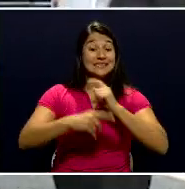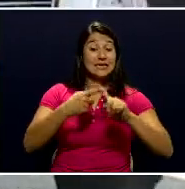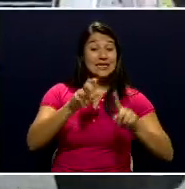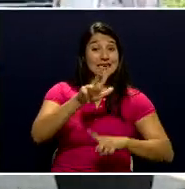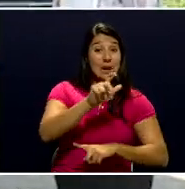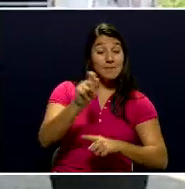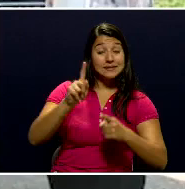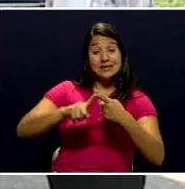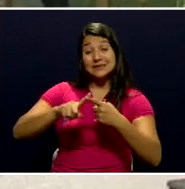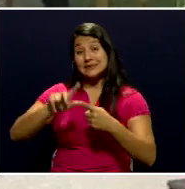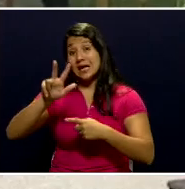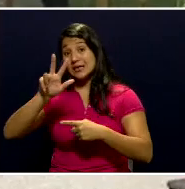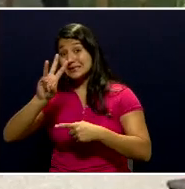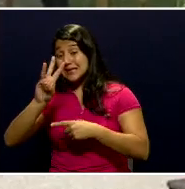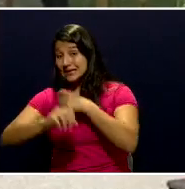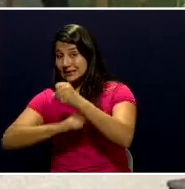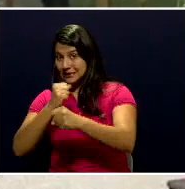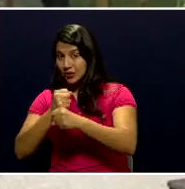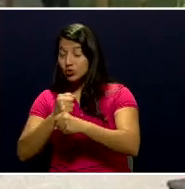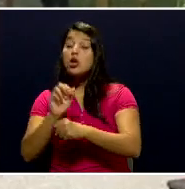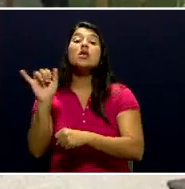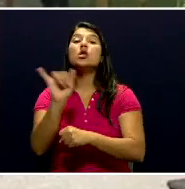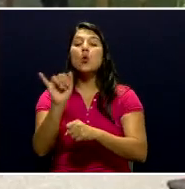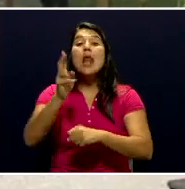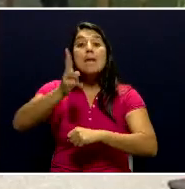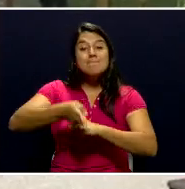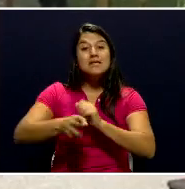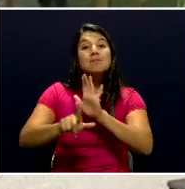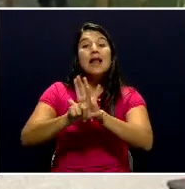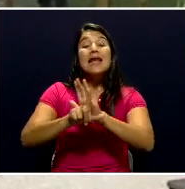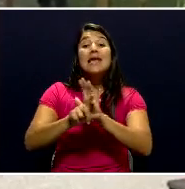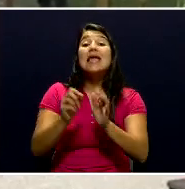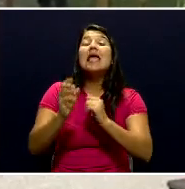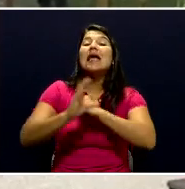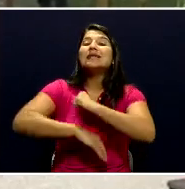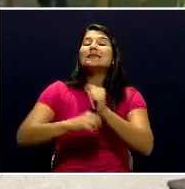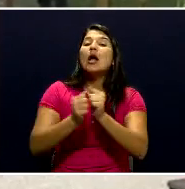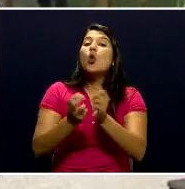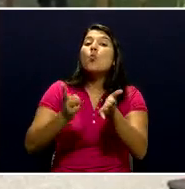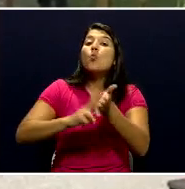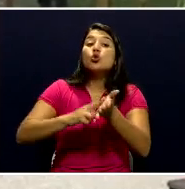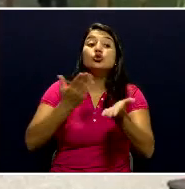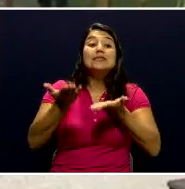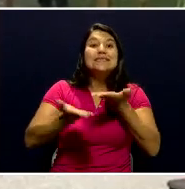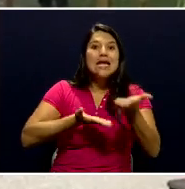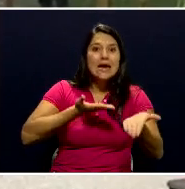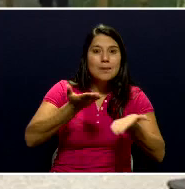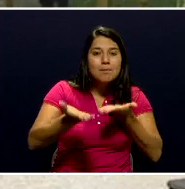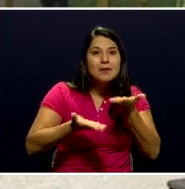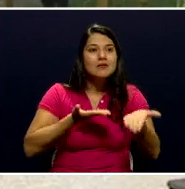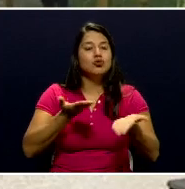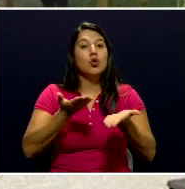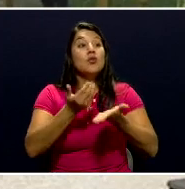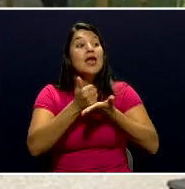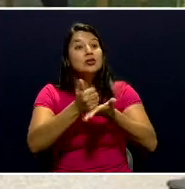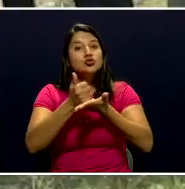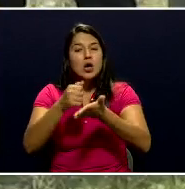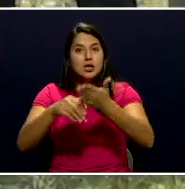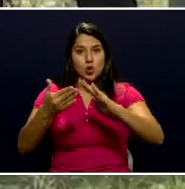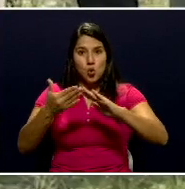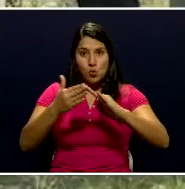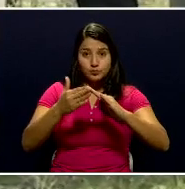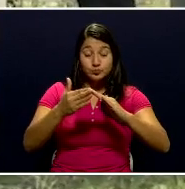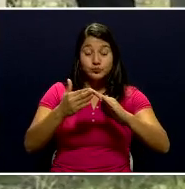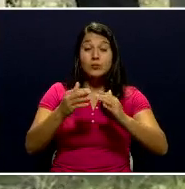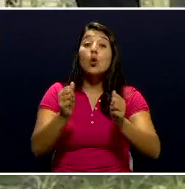artículo 277 del mismo código castiga con multa, servicios de prestación comunitaria y como último recurso a la cárcel a aquellos